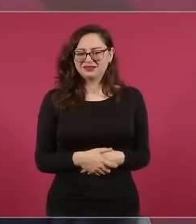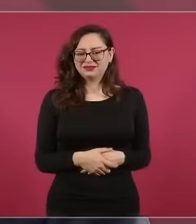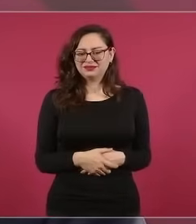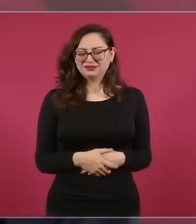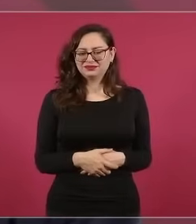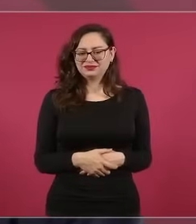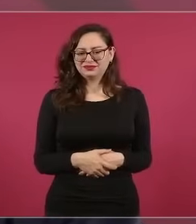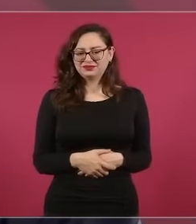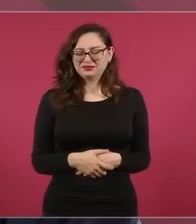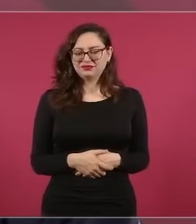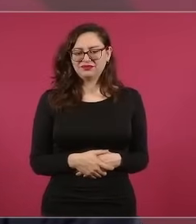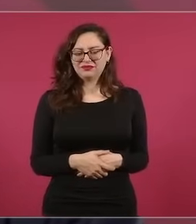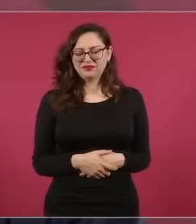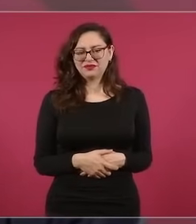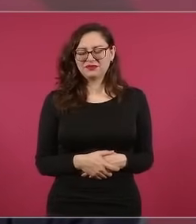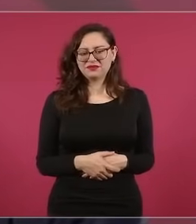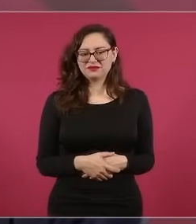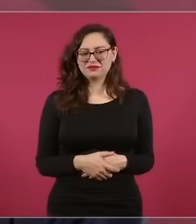engañar, ayer hablaba yo